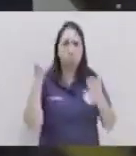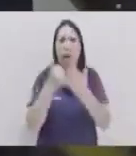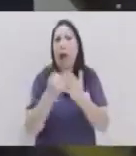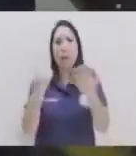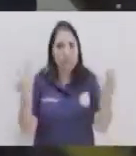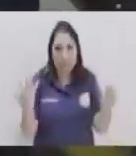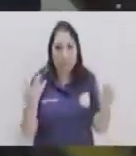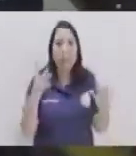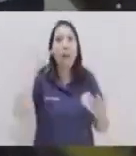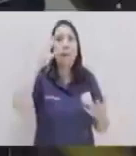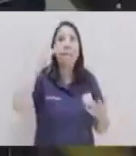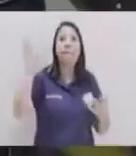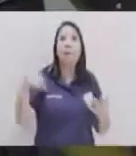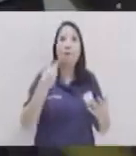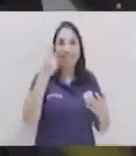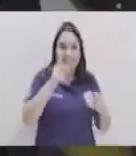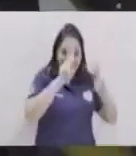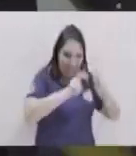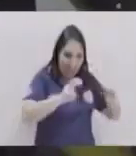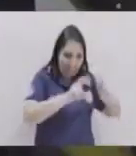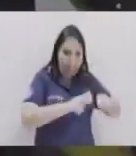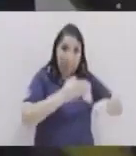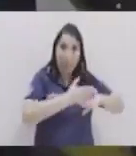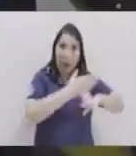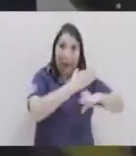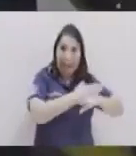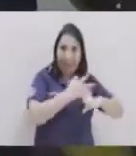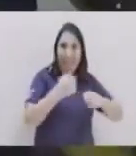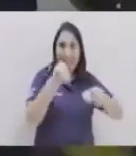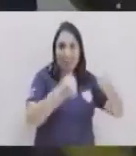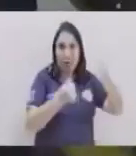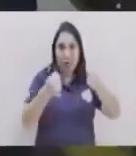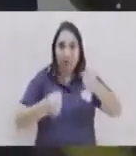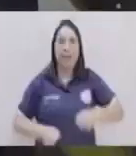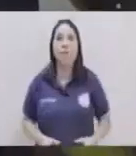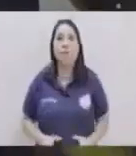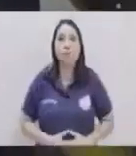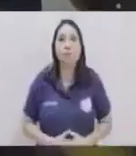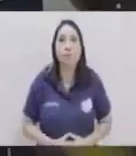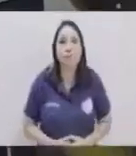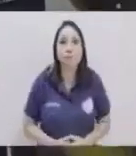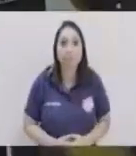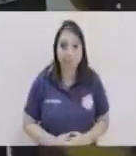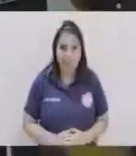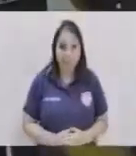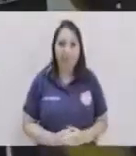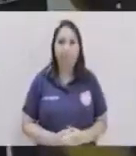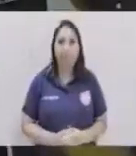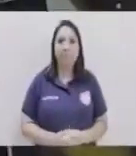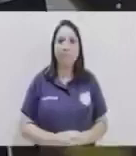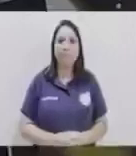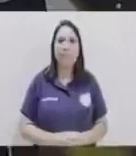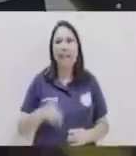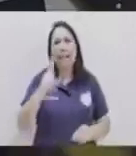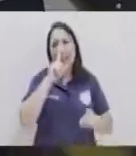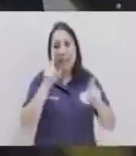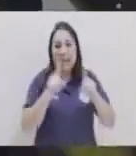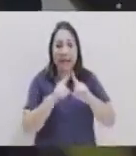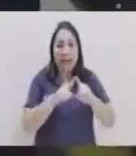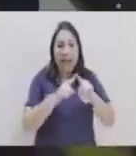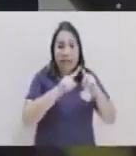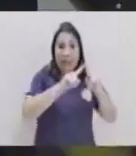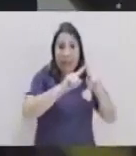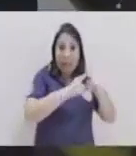para esas personas, porque hubiesen perdido tal vez incluso hasta la vida o haberse dañado